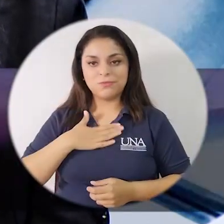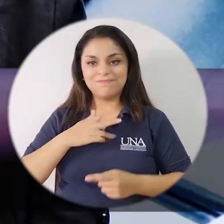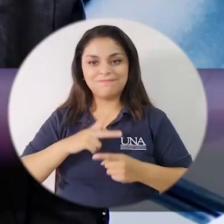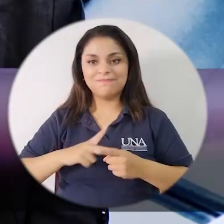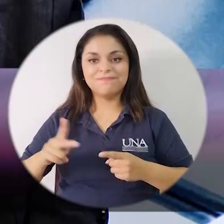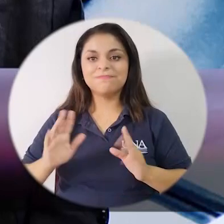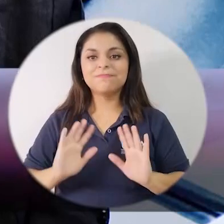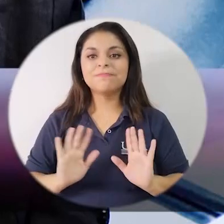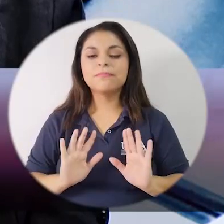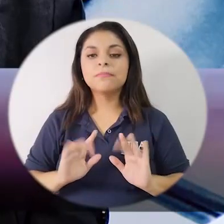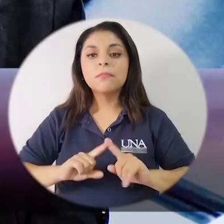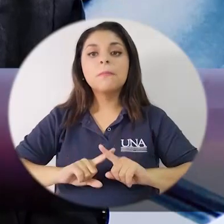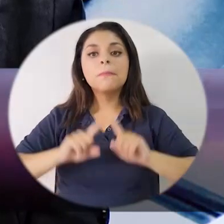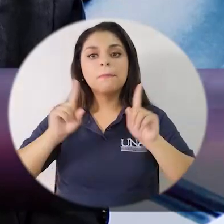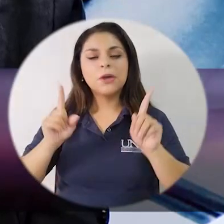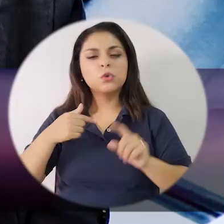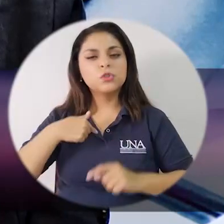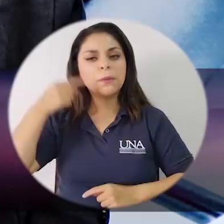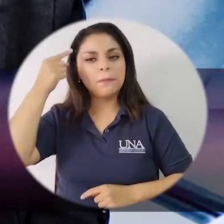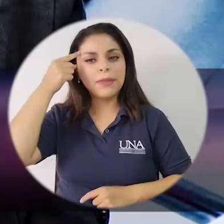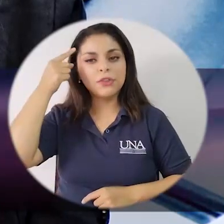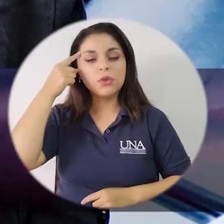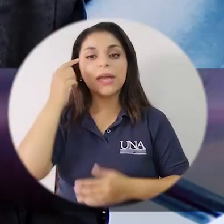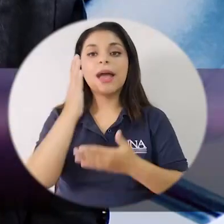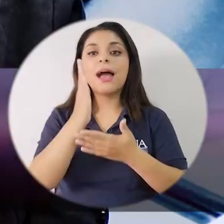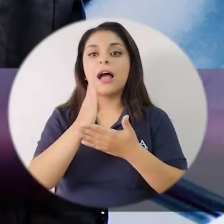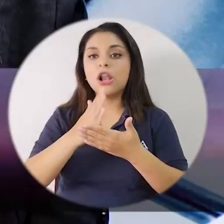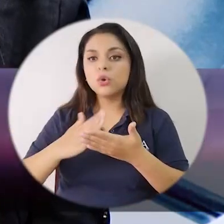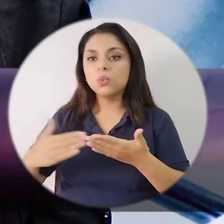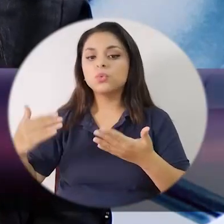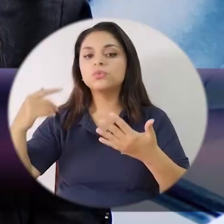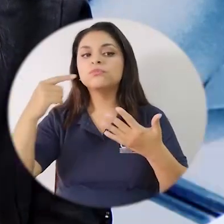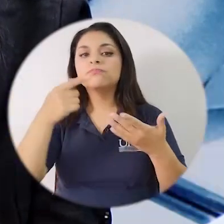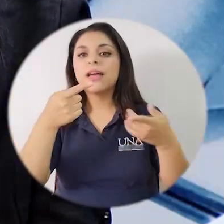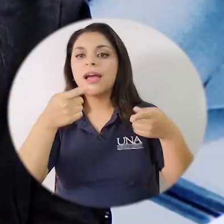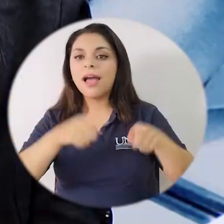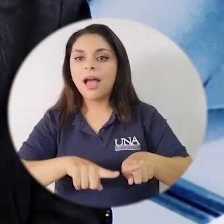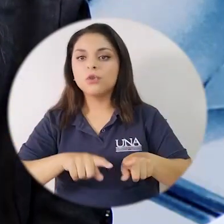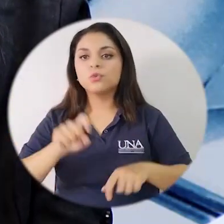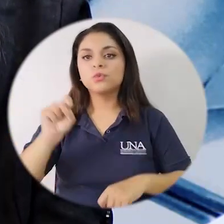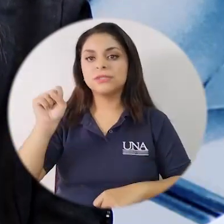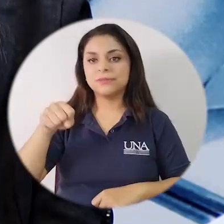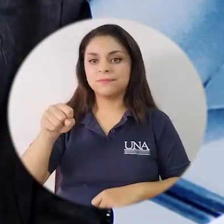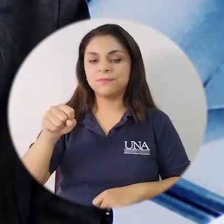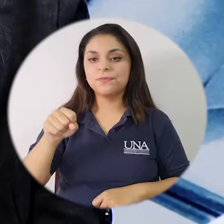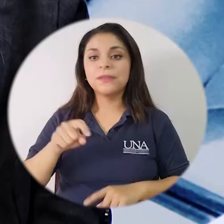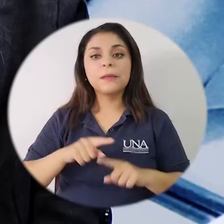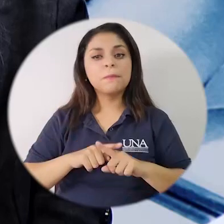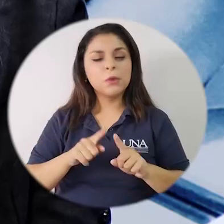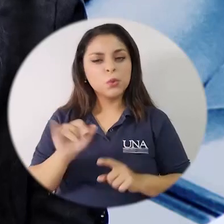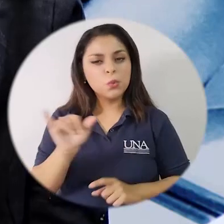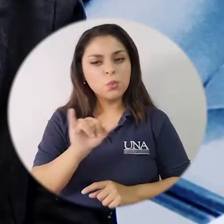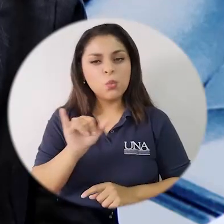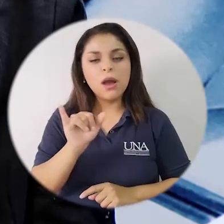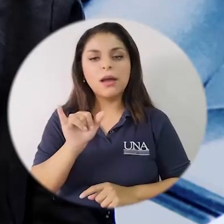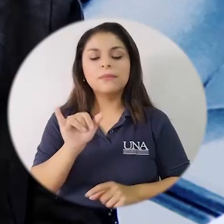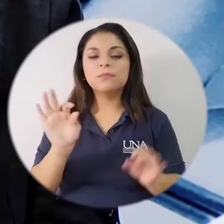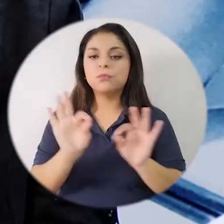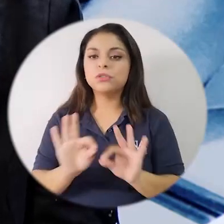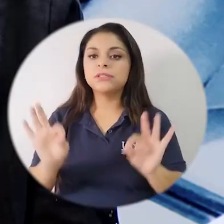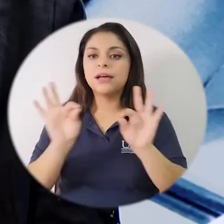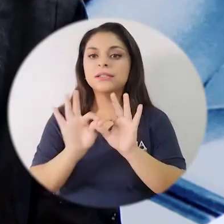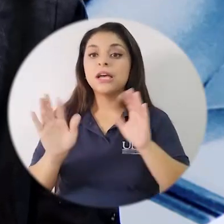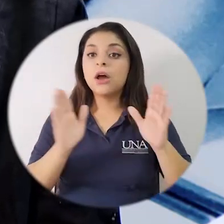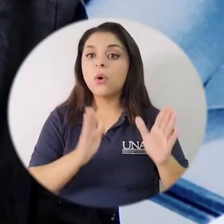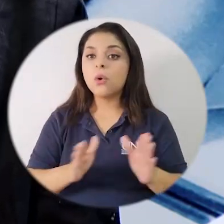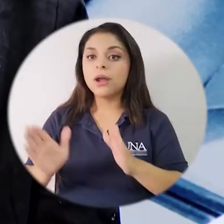ámbito, pero yo considero personalmente que en algunos casos sí, pero volvemos a lo mismo de la